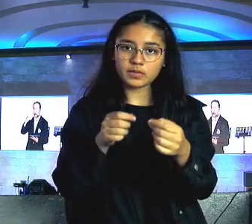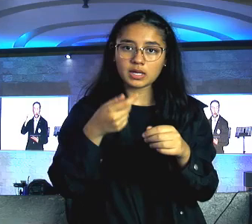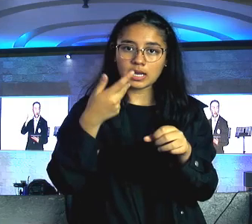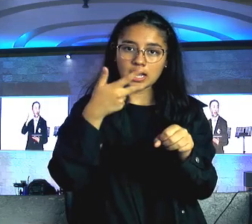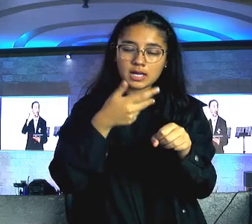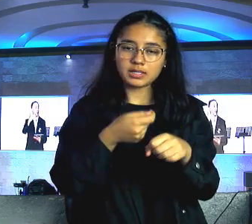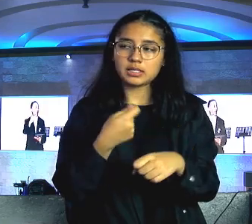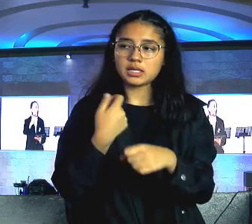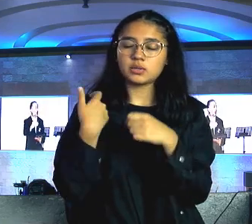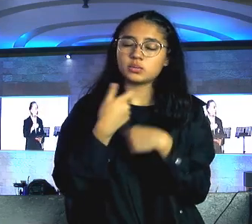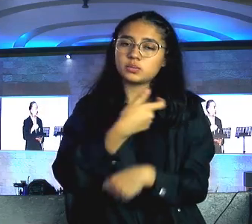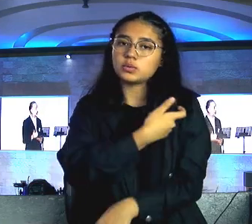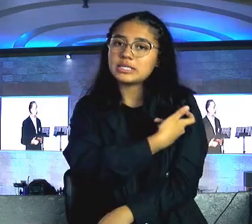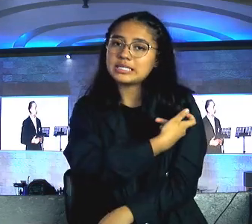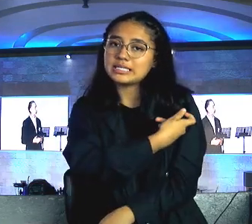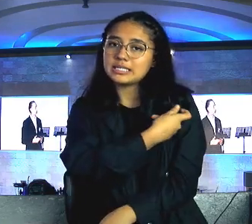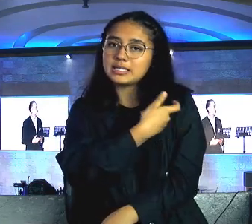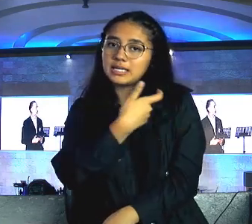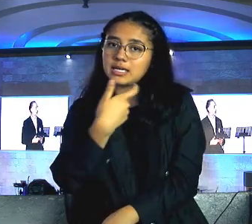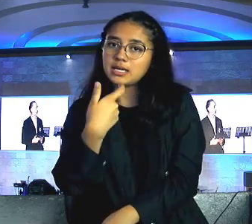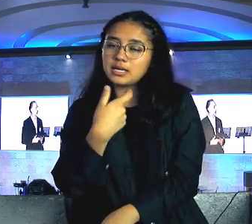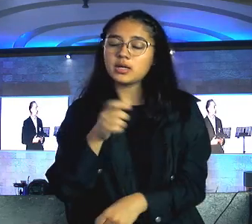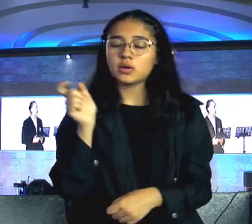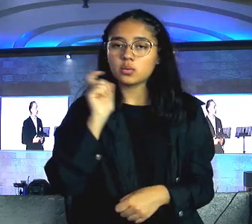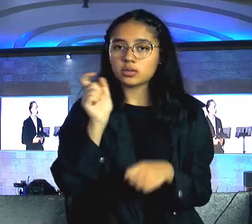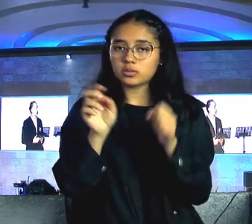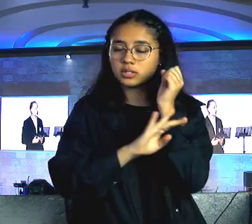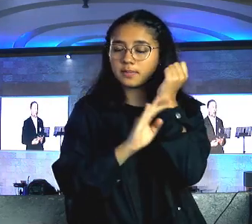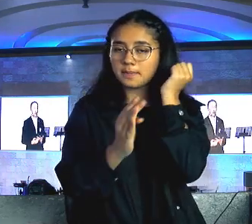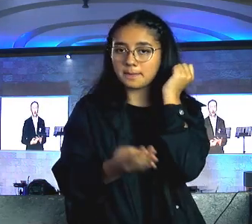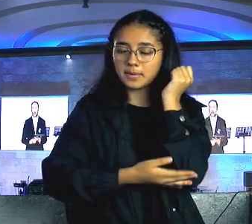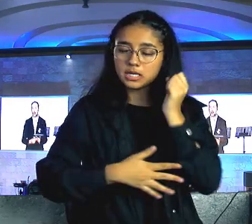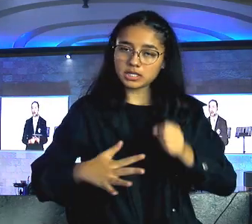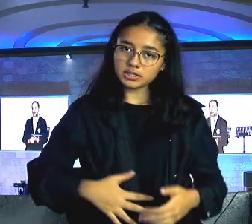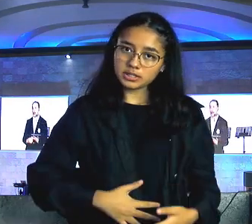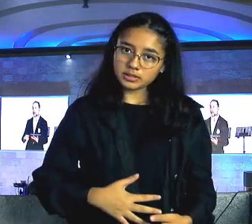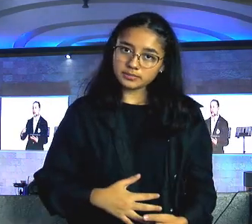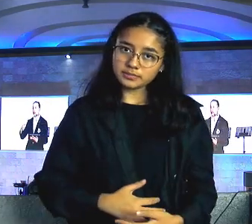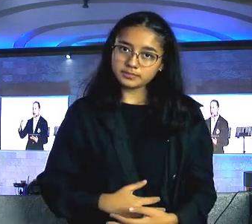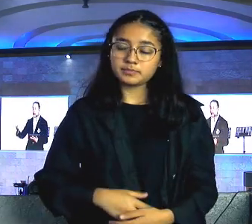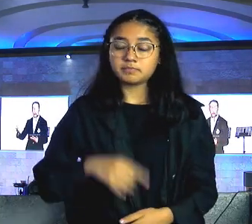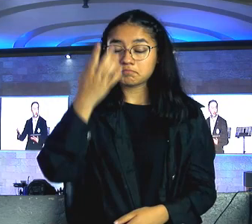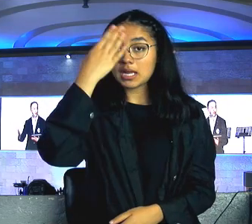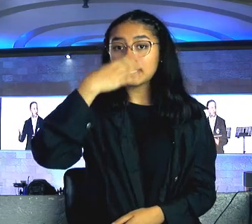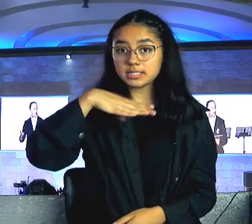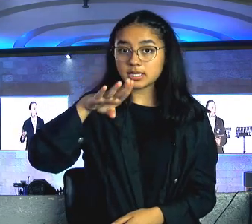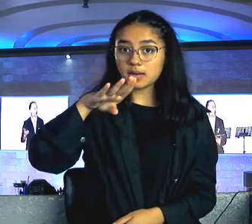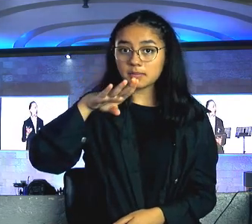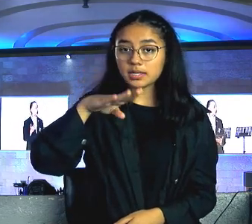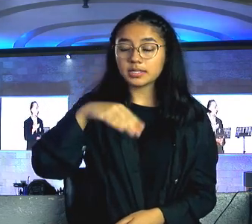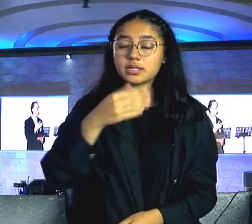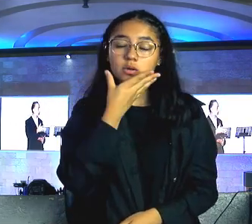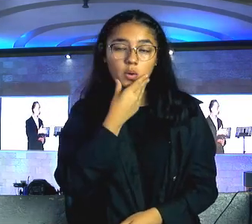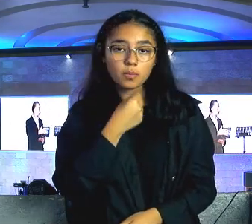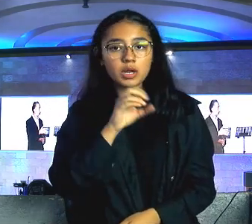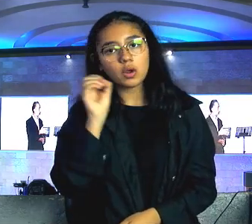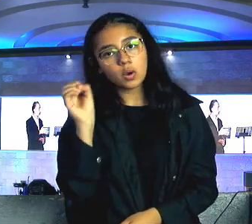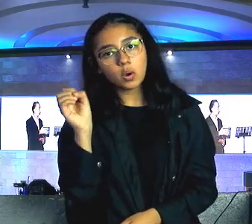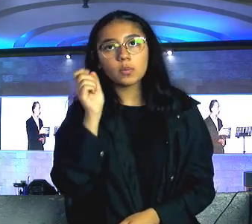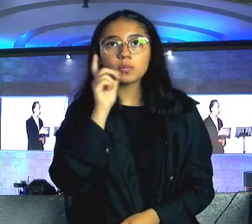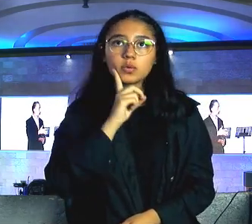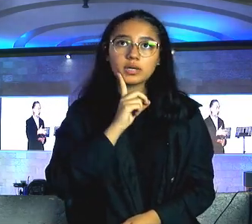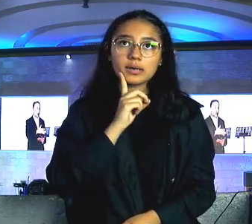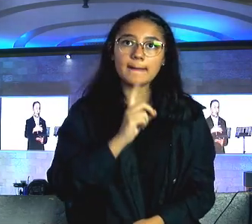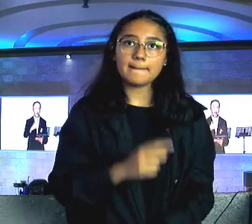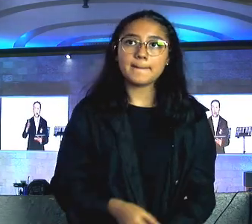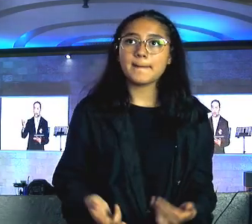cuando está en el vientre materno, saben por sus genes si es varón o es mujer.